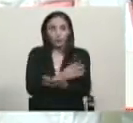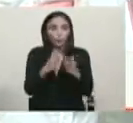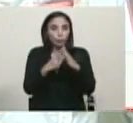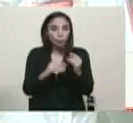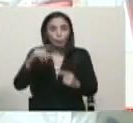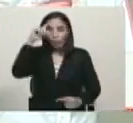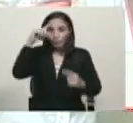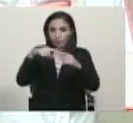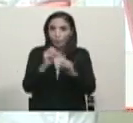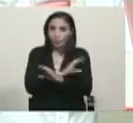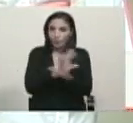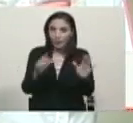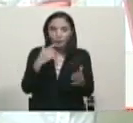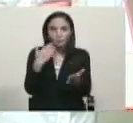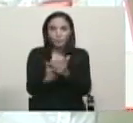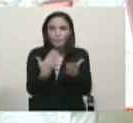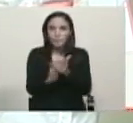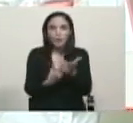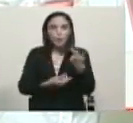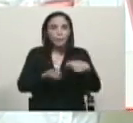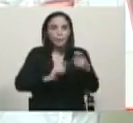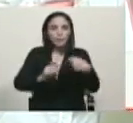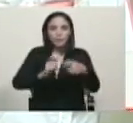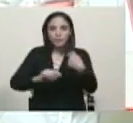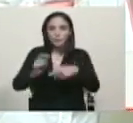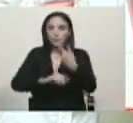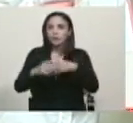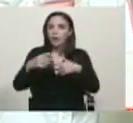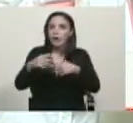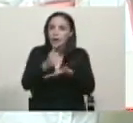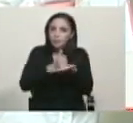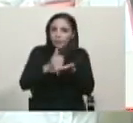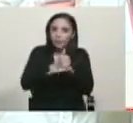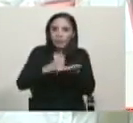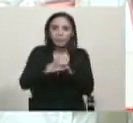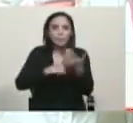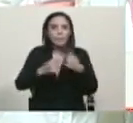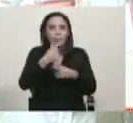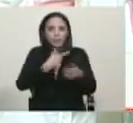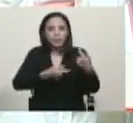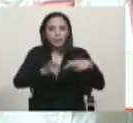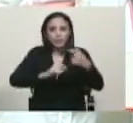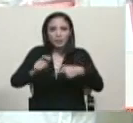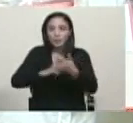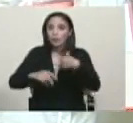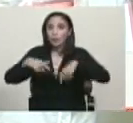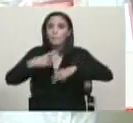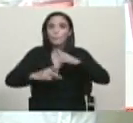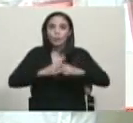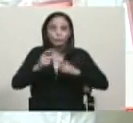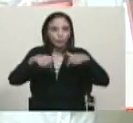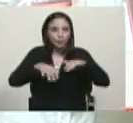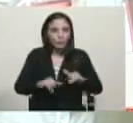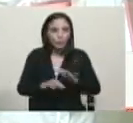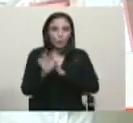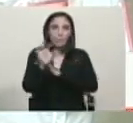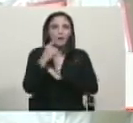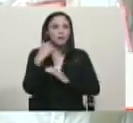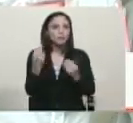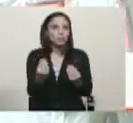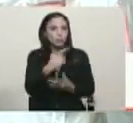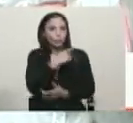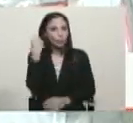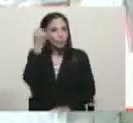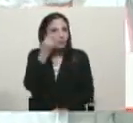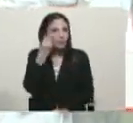año, tengamos pleno abastecimiento del sector fármacos con producción nacional. ¿Qué te parece? ¿Cómo te quedó el